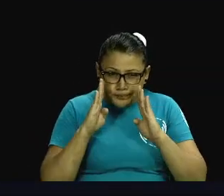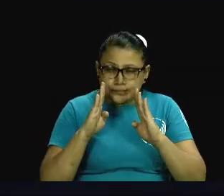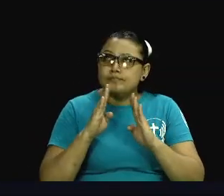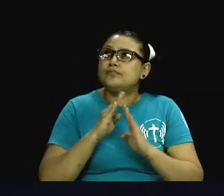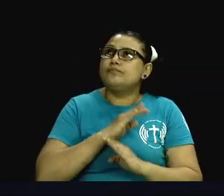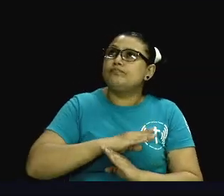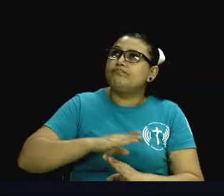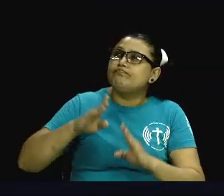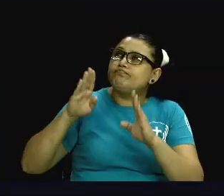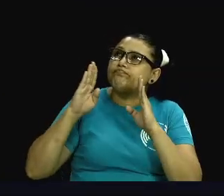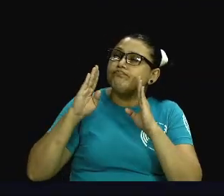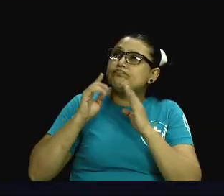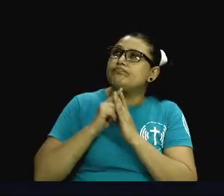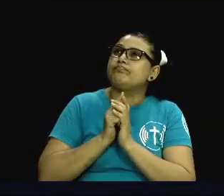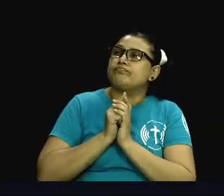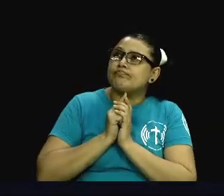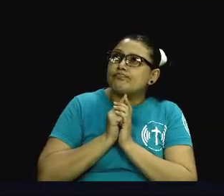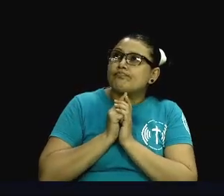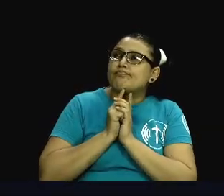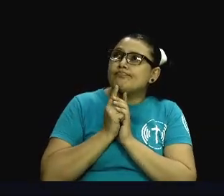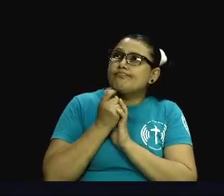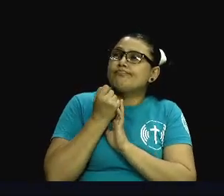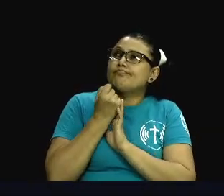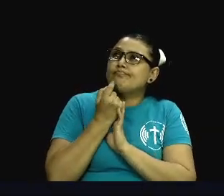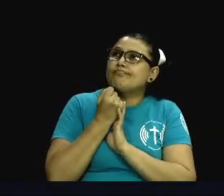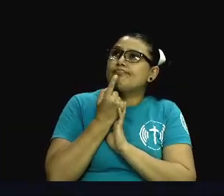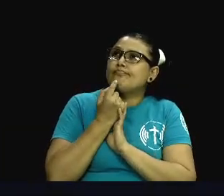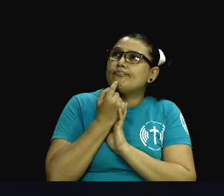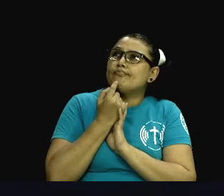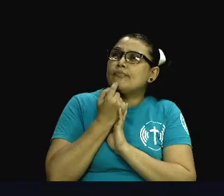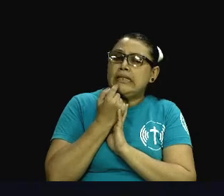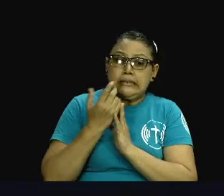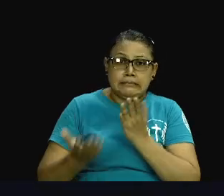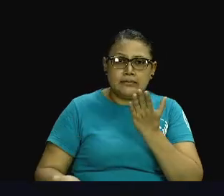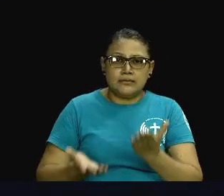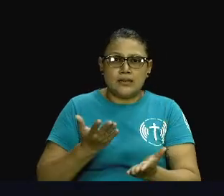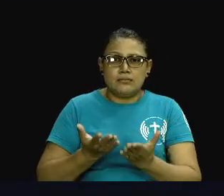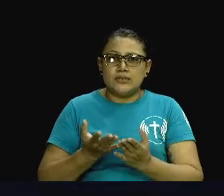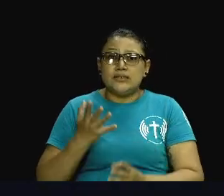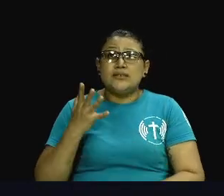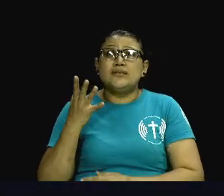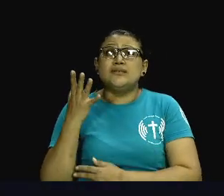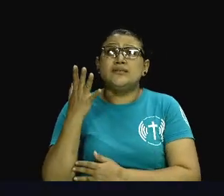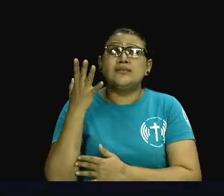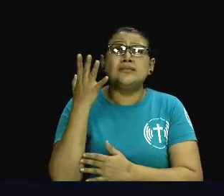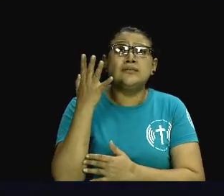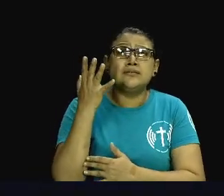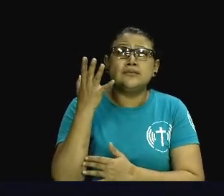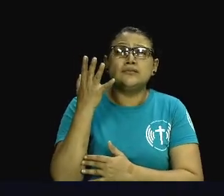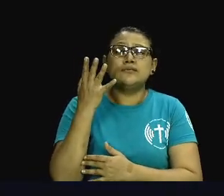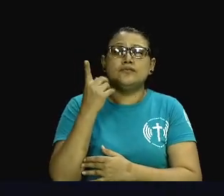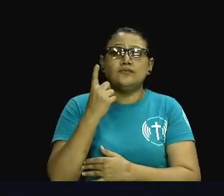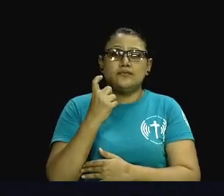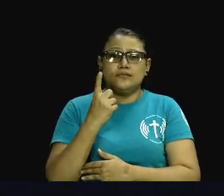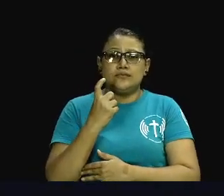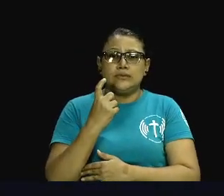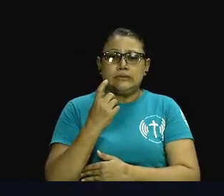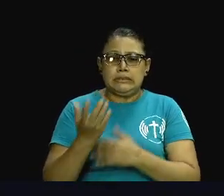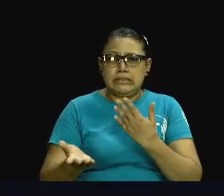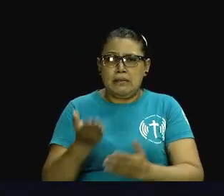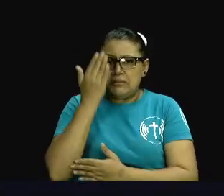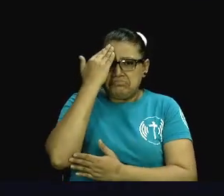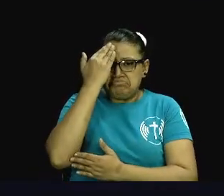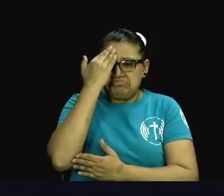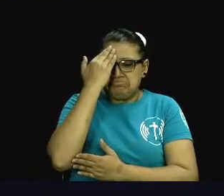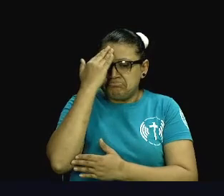se vuelve útil lo inalcanzable se vuelve alcanzable lo desconocido